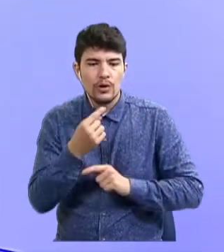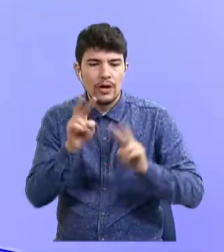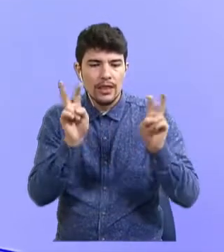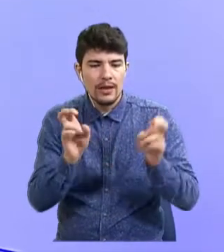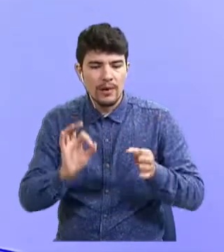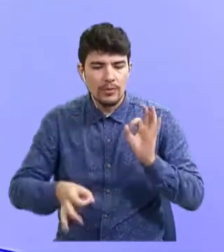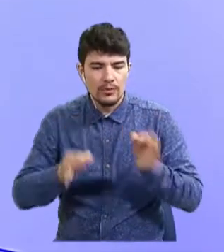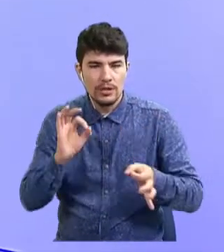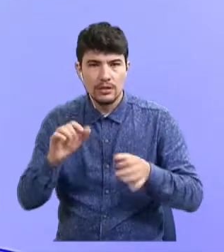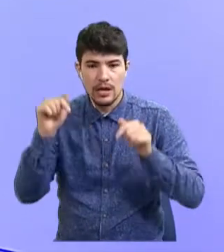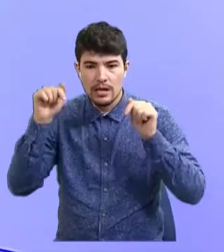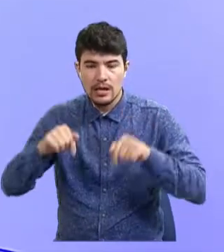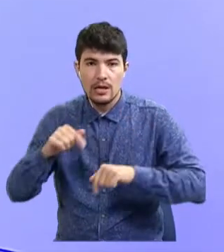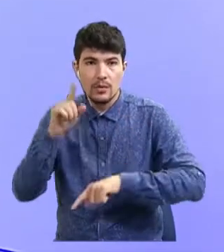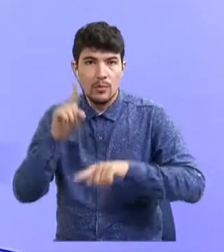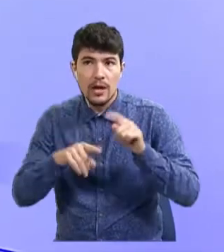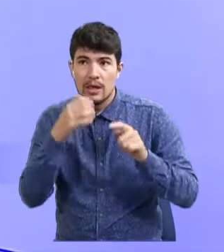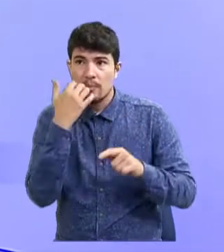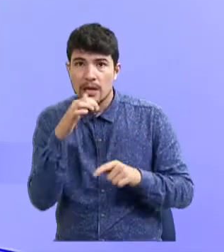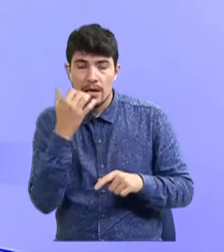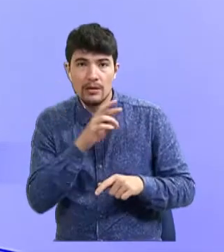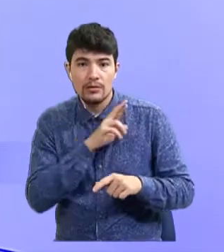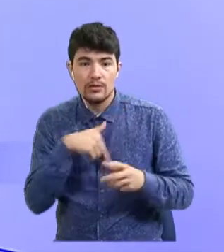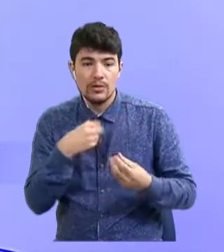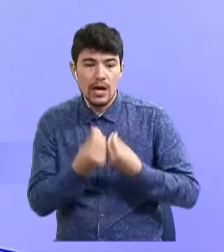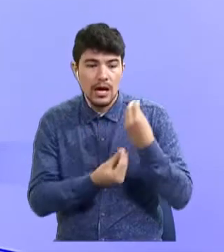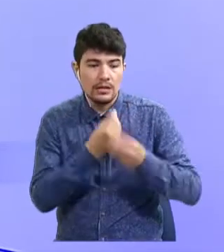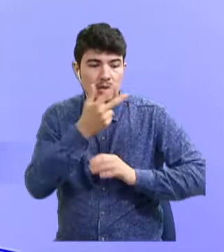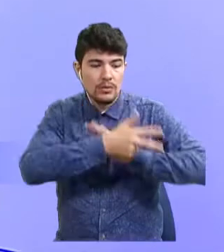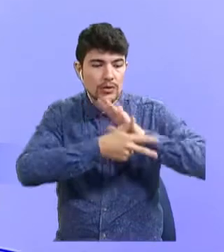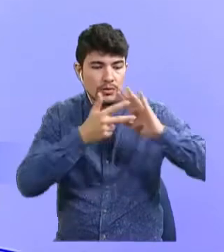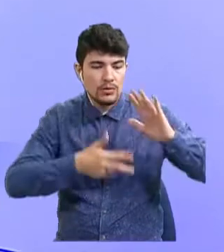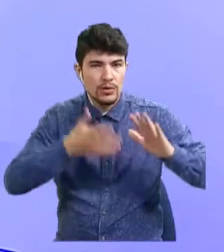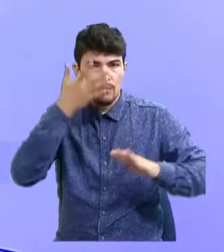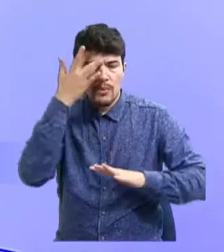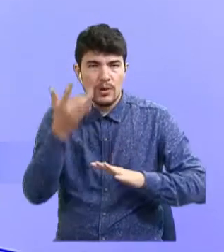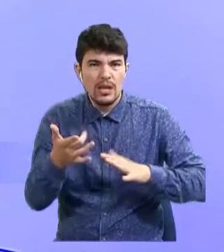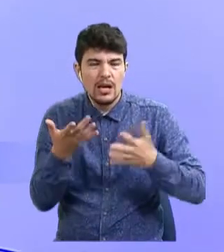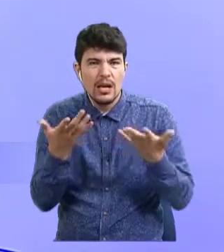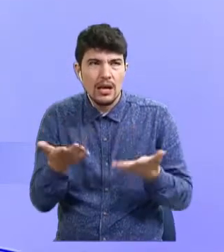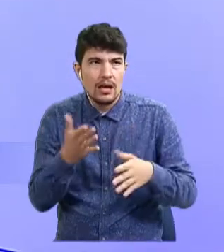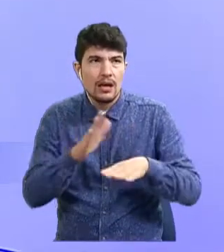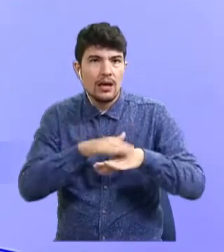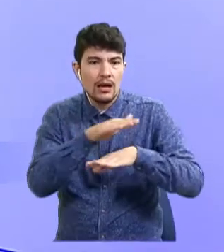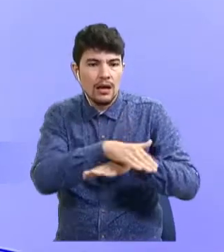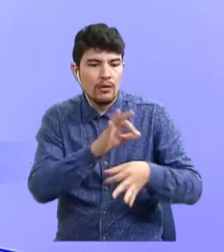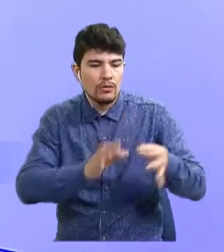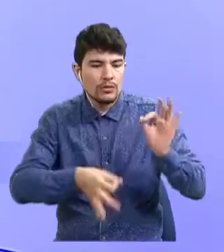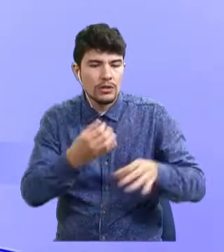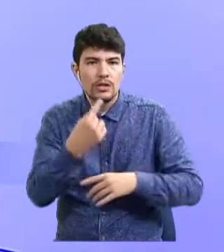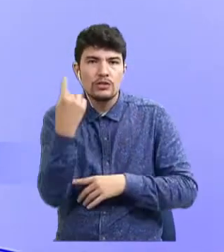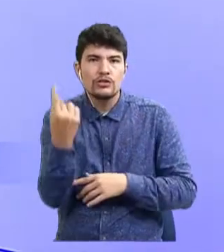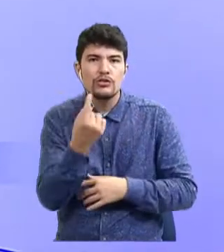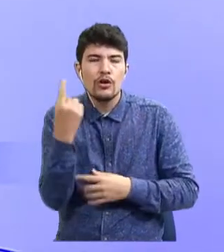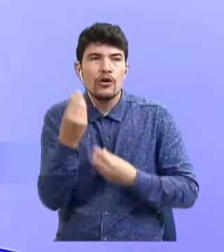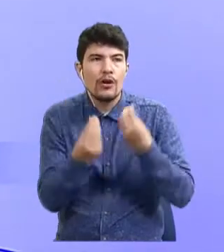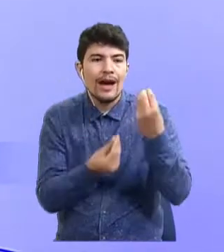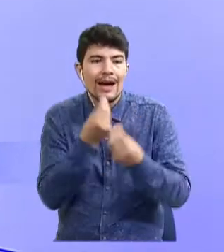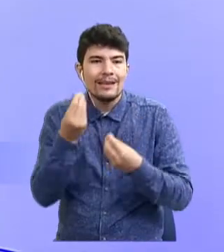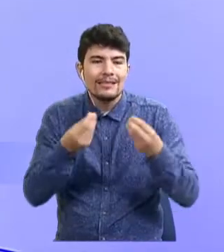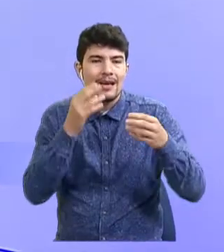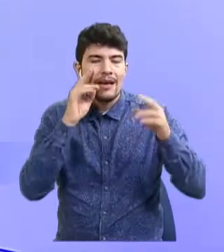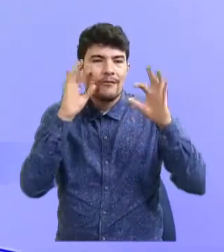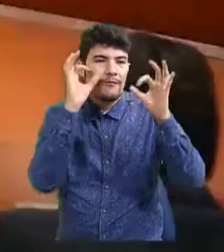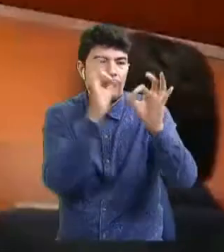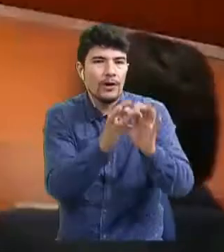decir, aquí no puede haber miedo en hacer una constituyente porque la constituyente, para el efecto de la justicia, solamente se hará en lo que tiene